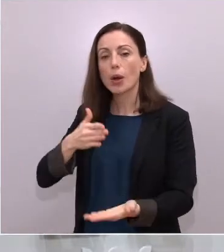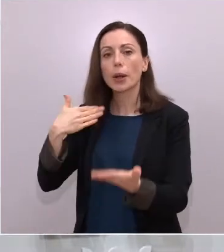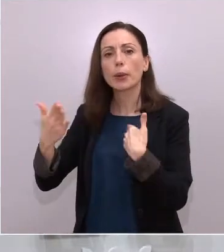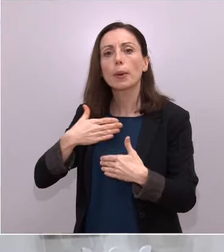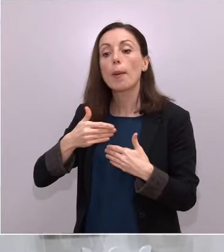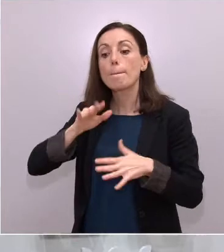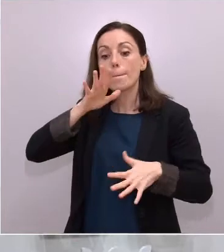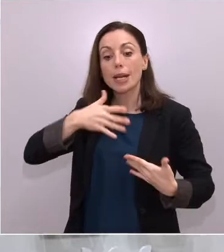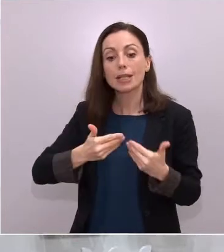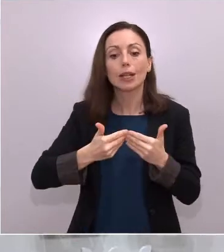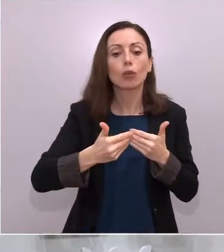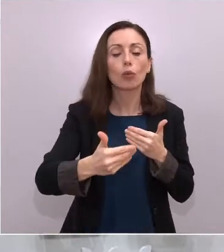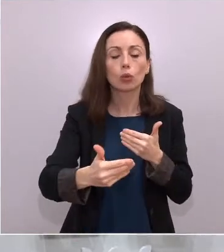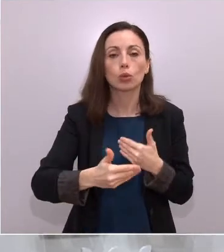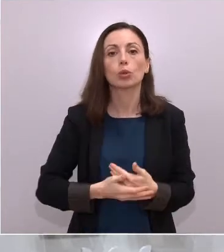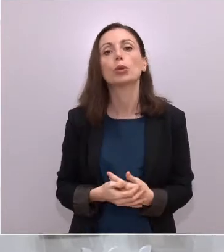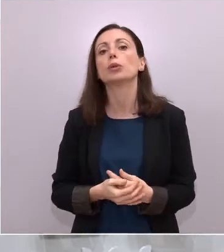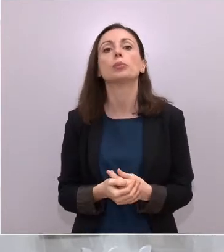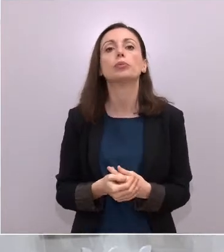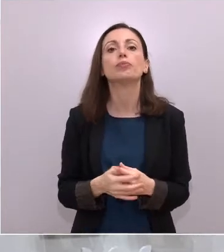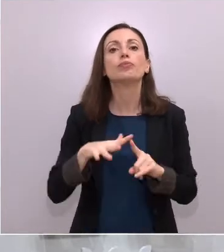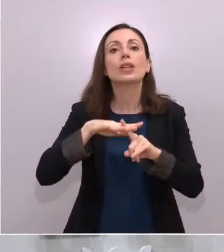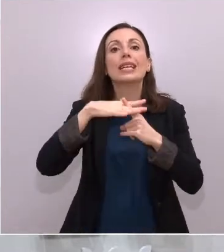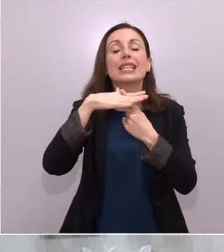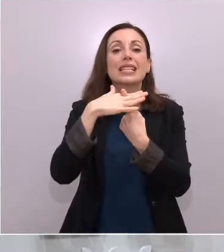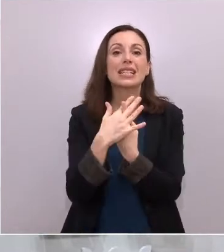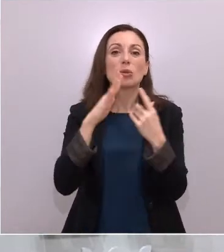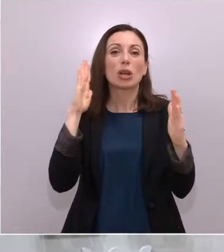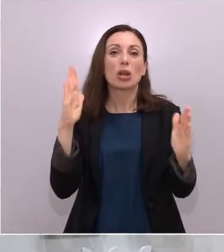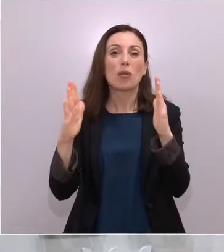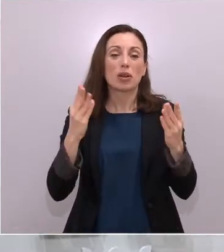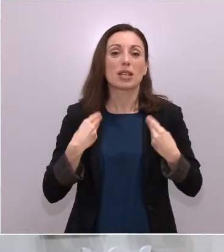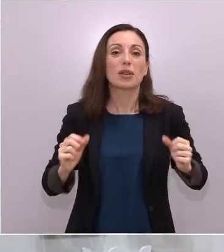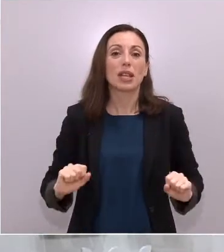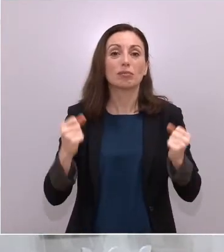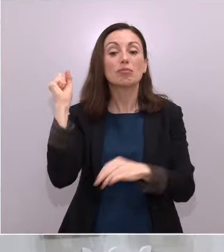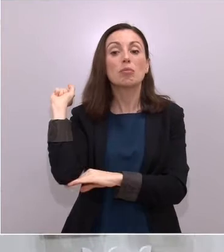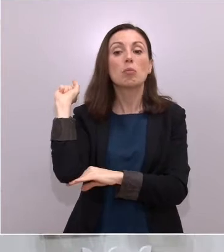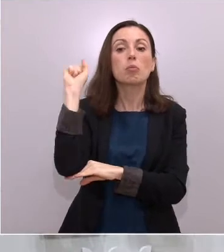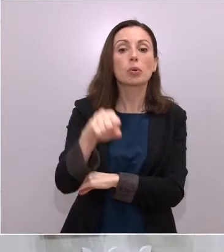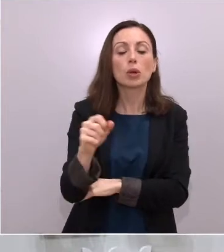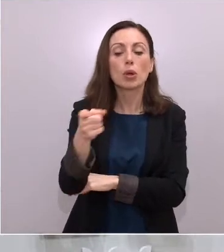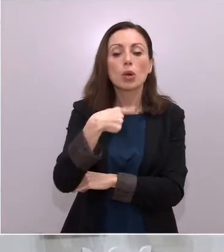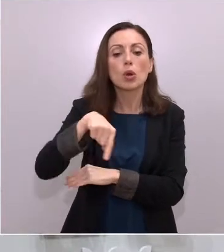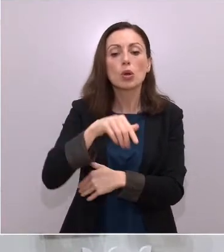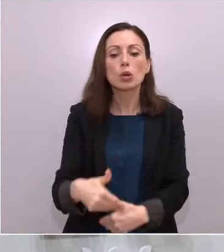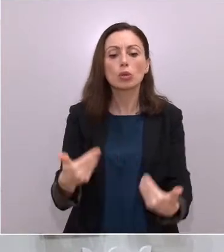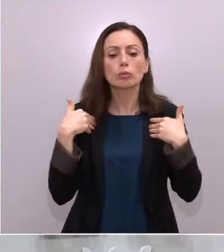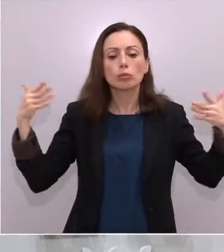y de futuro. Cuando superemos esta fase de salvar vidas, debemos centrar nuestros